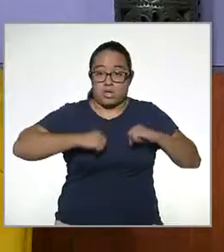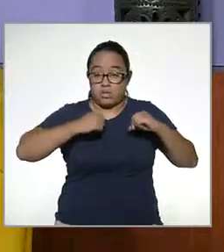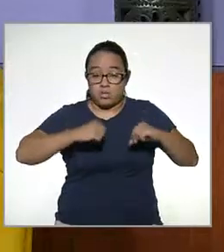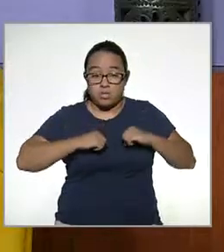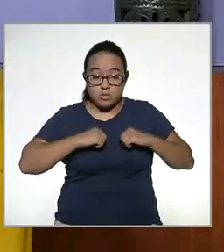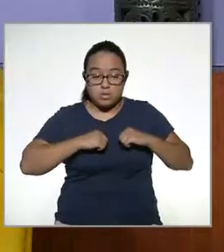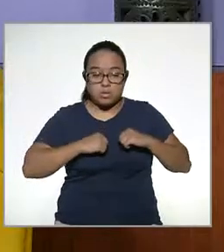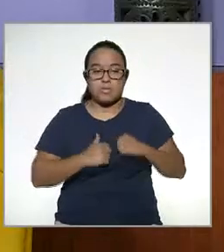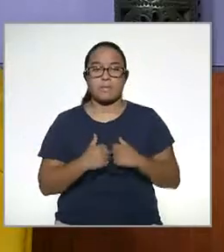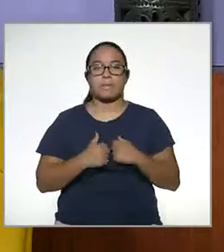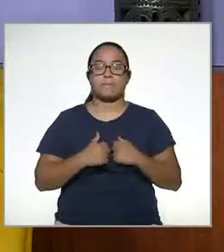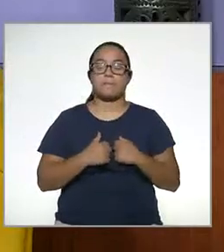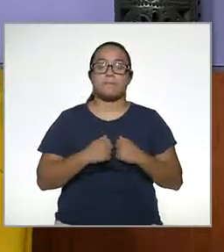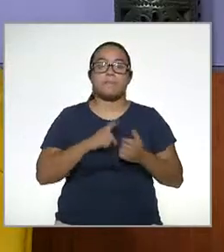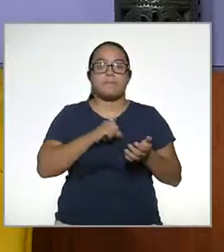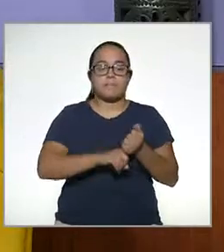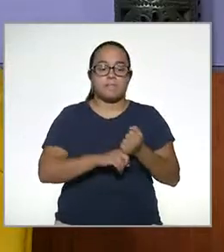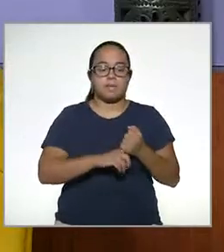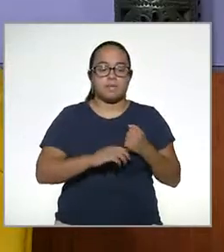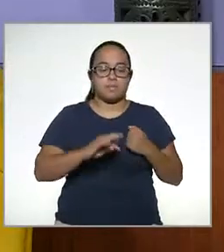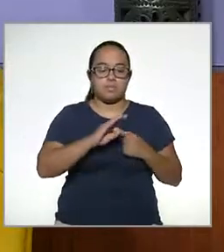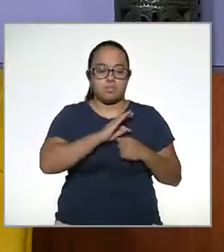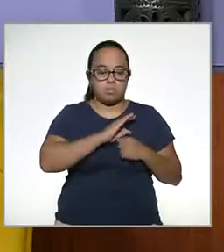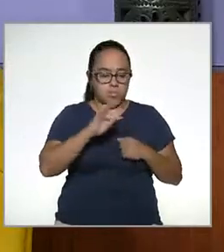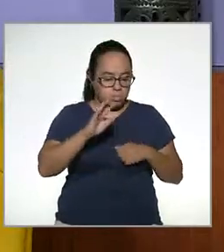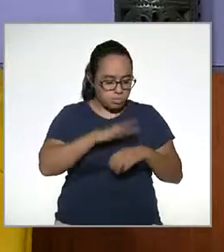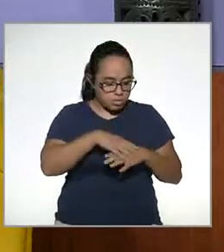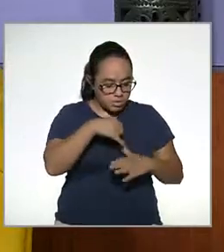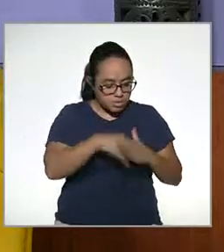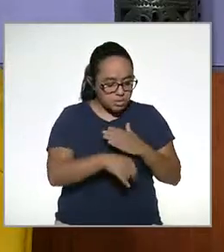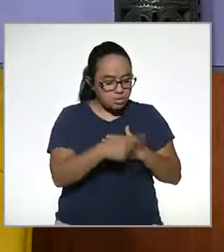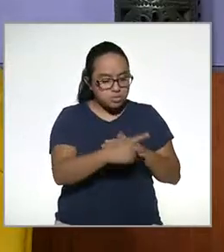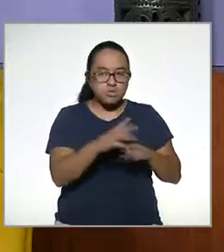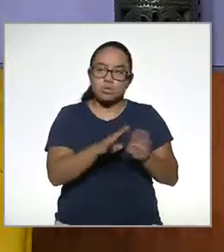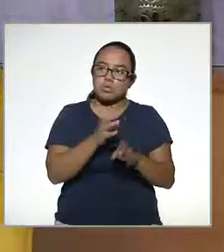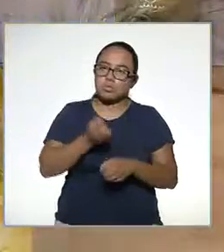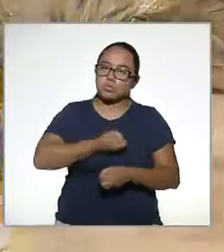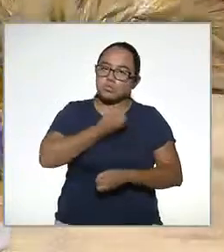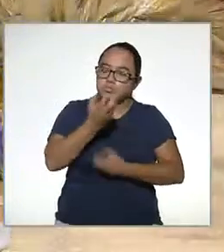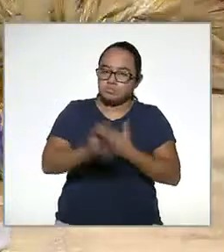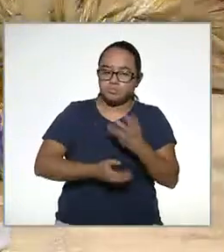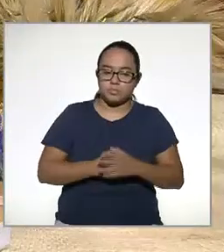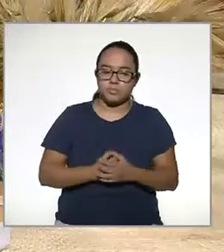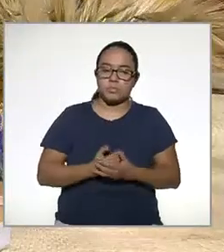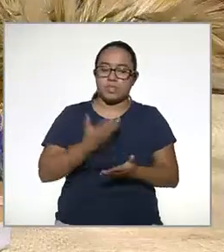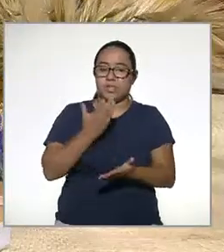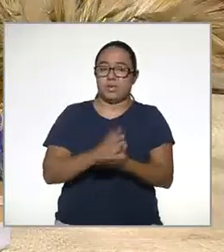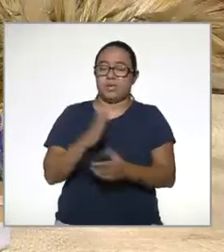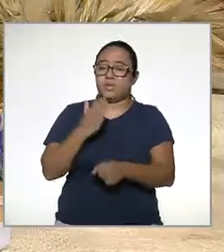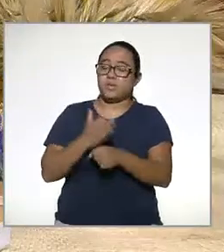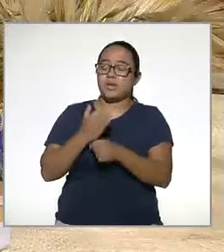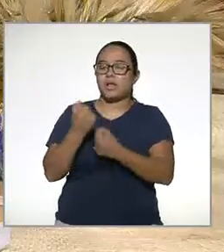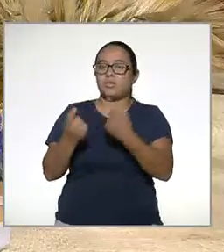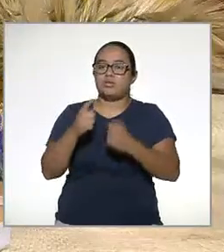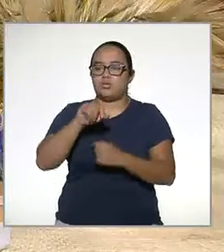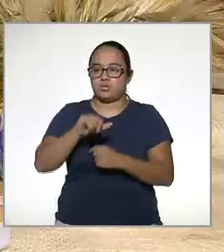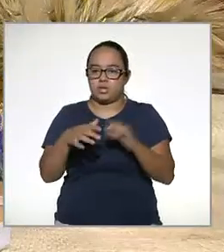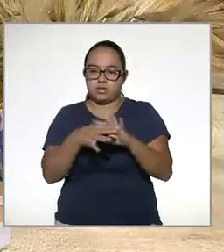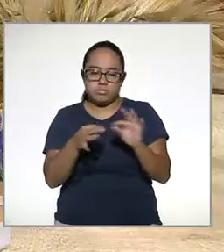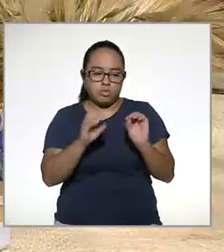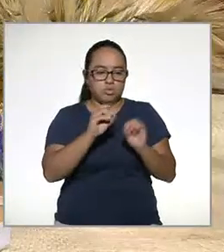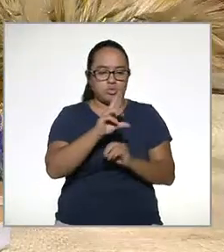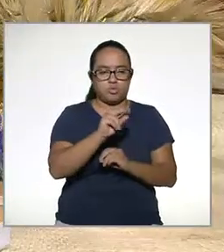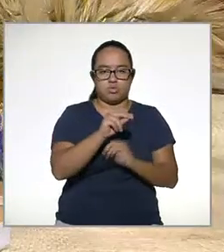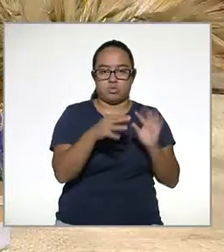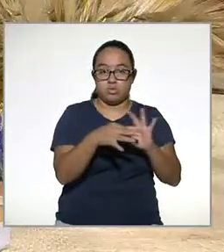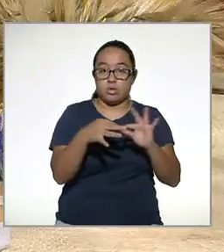hay una posibilidad de despliegue de lo que el niño pueda decir, Pero aparte aquí estamos hablando de todo lo que se dice o no se dice y me parece